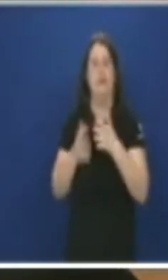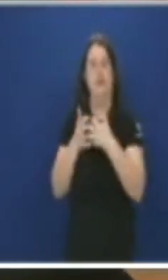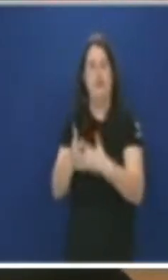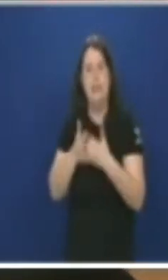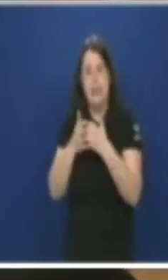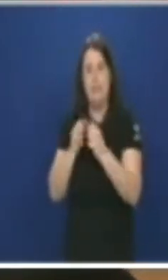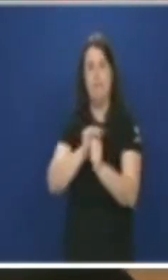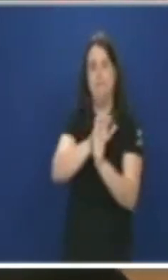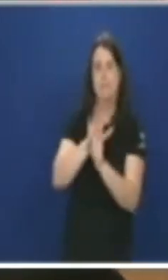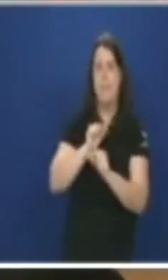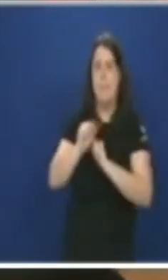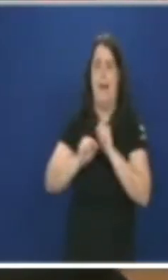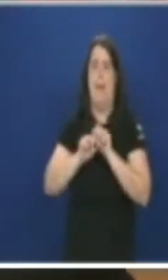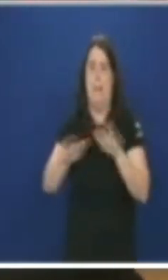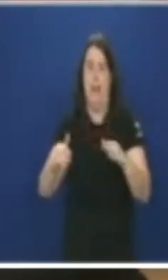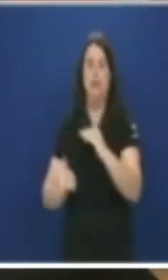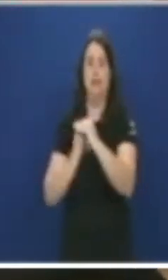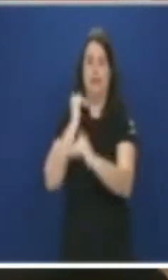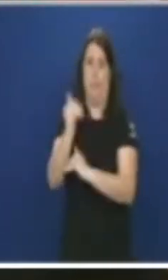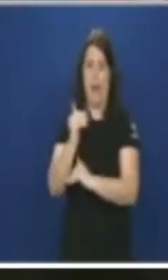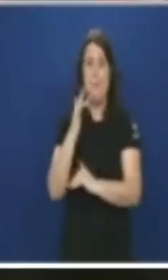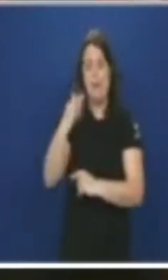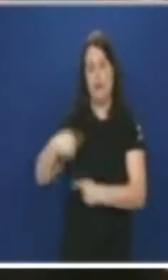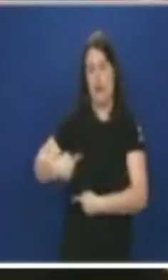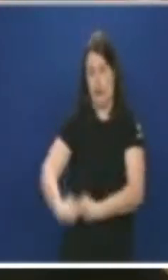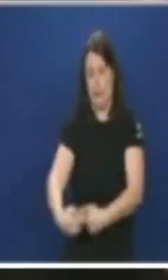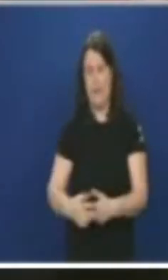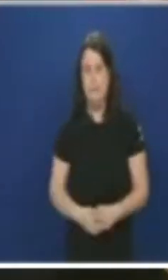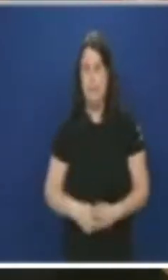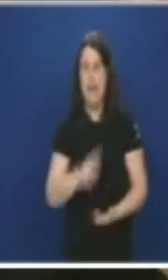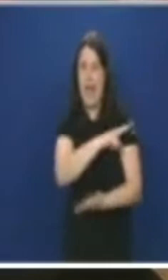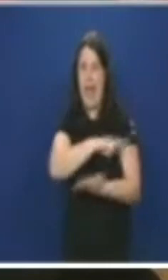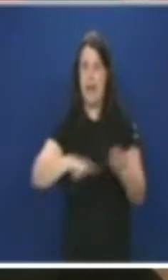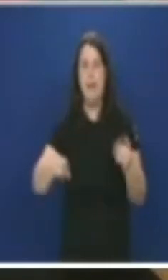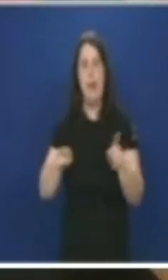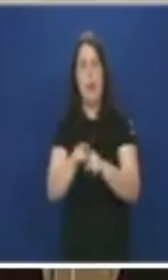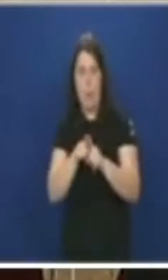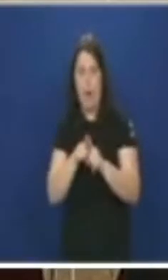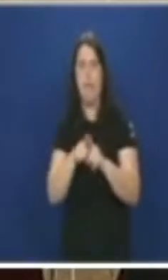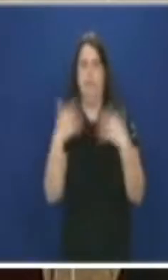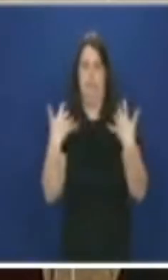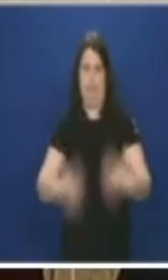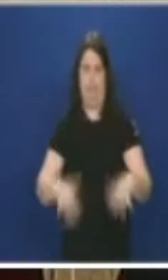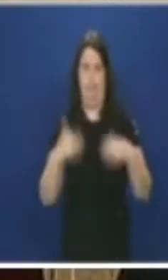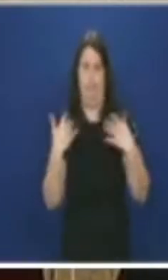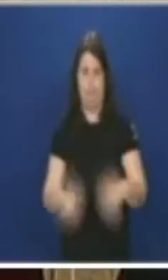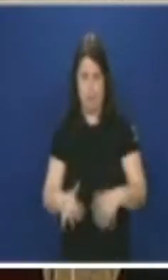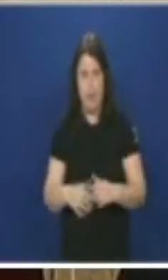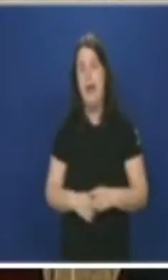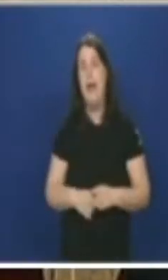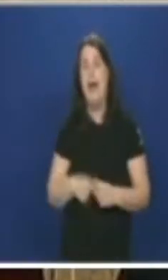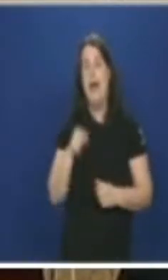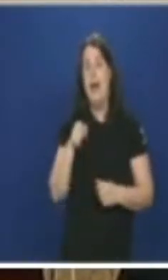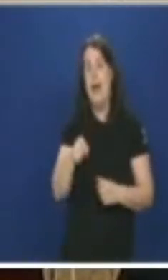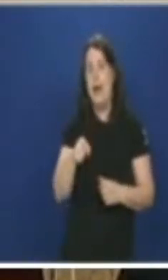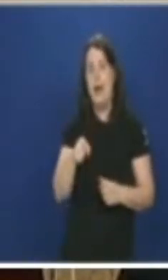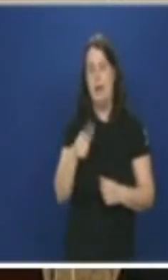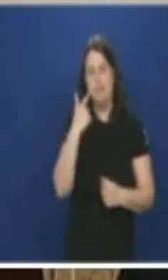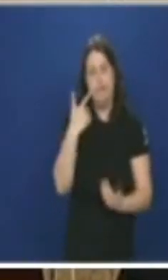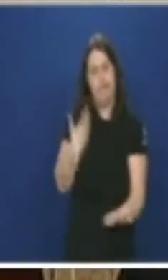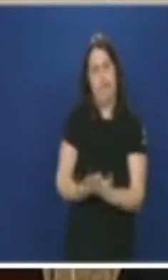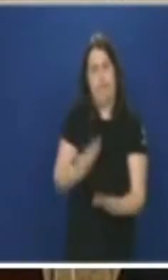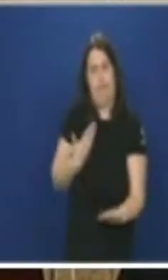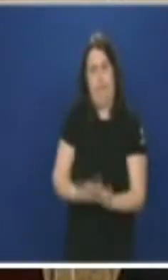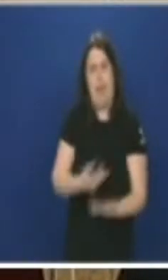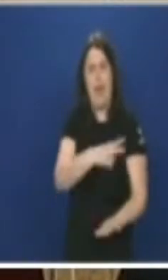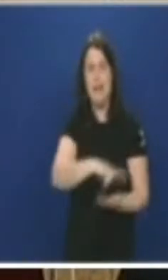súas secuelas. Unha vez máis Galicia se atopa ante un gran desafío e unha vez máis está a demostrar que é